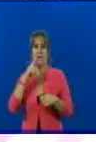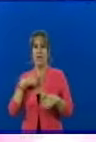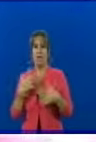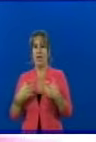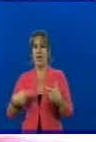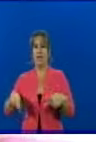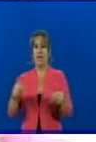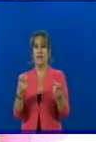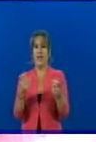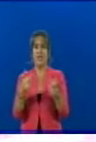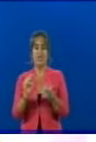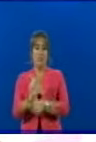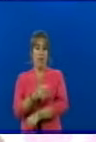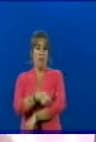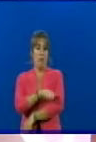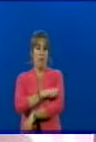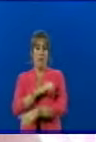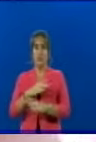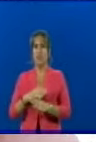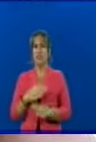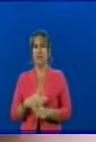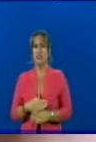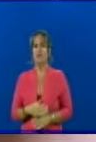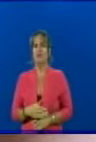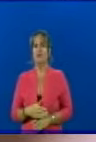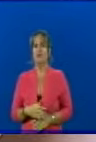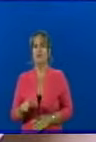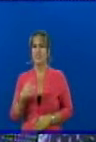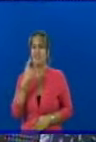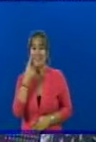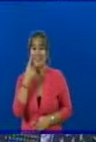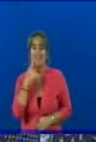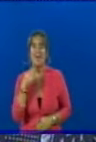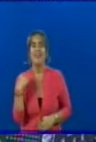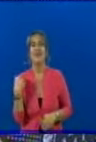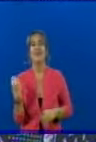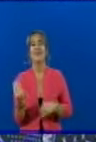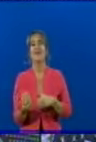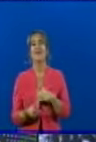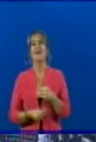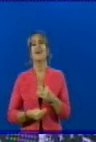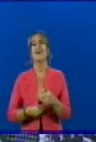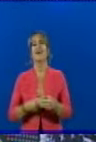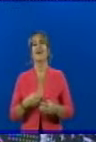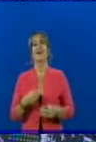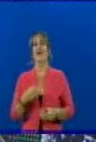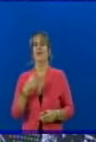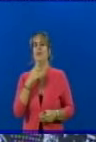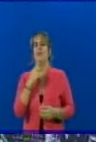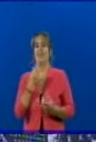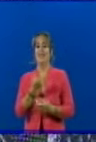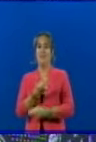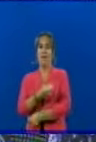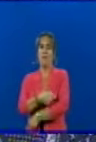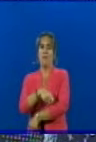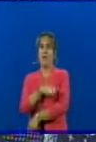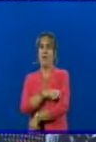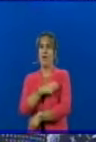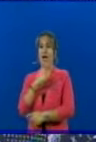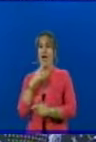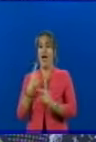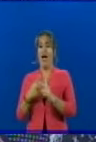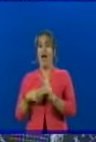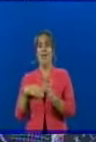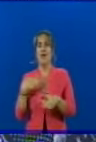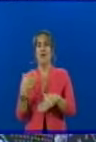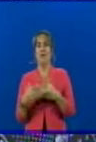las necesidades de la población santiaguera. Se está viendo ya el cambio. Hoy la población habla de otra satisfacción que no